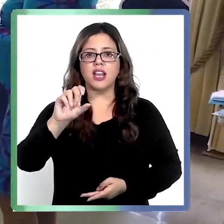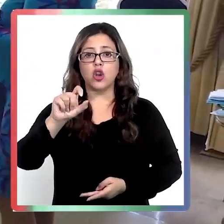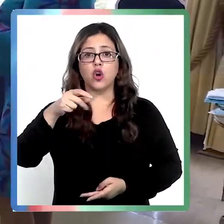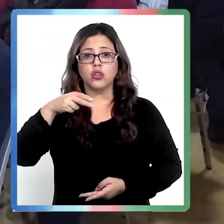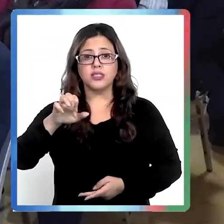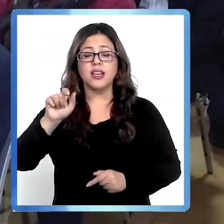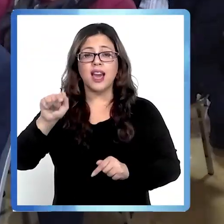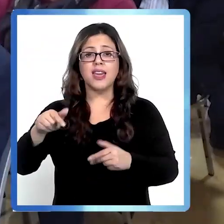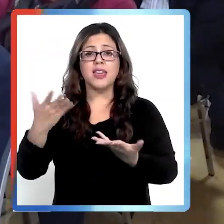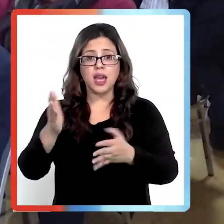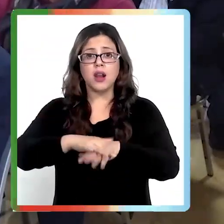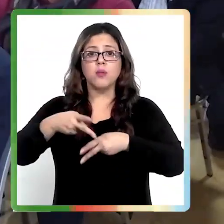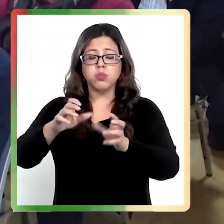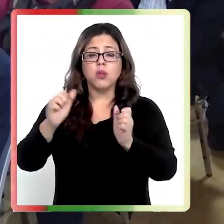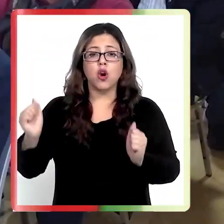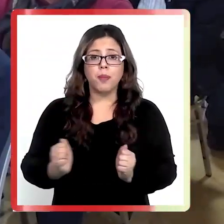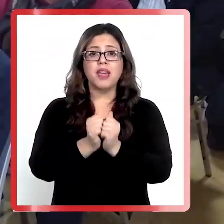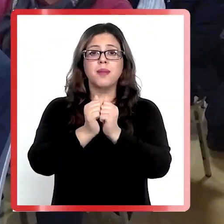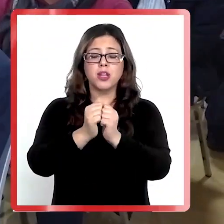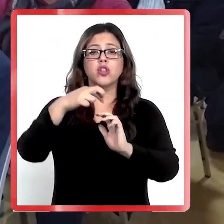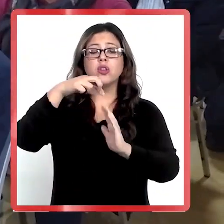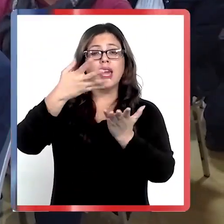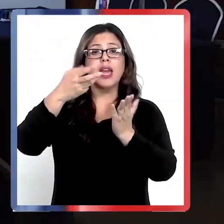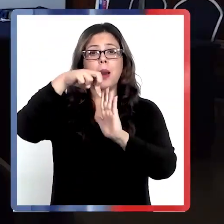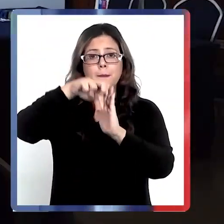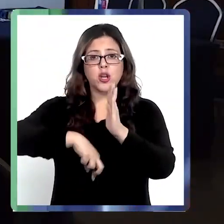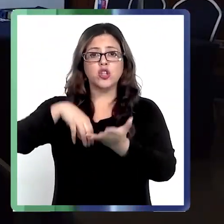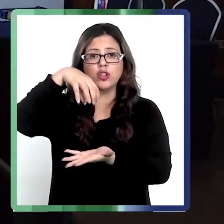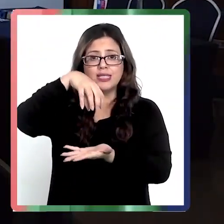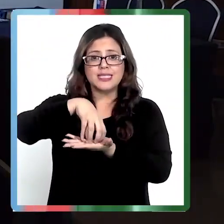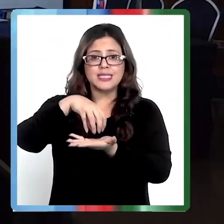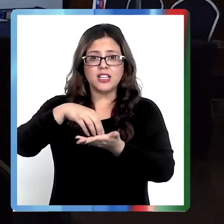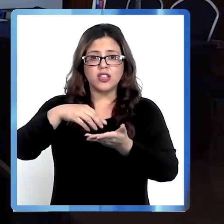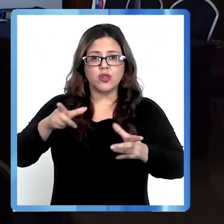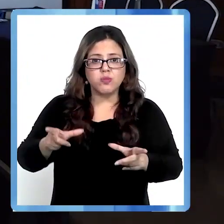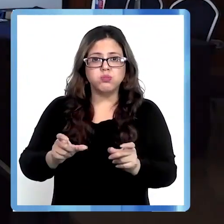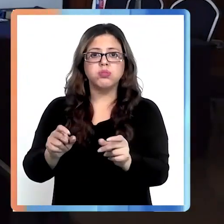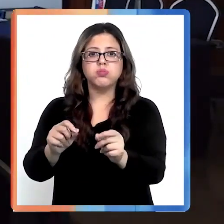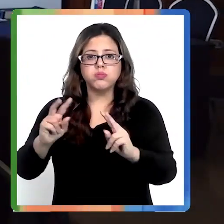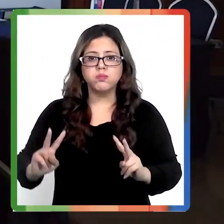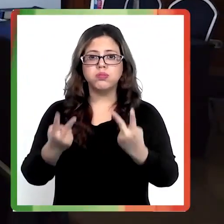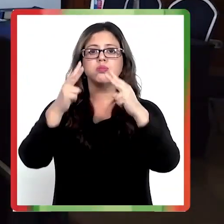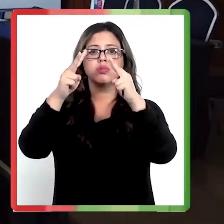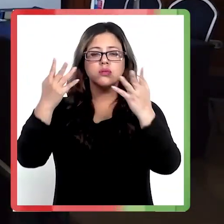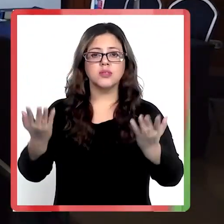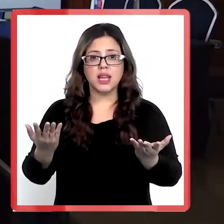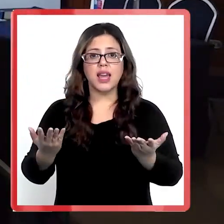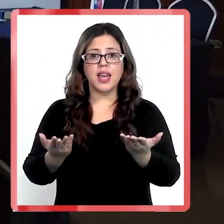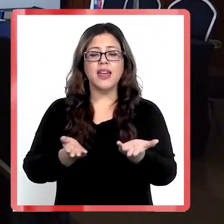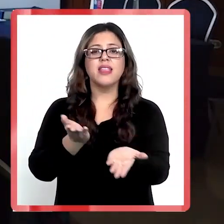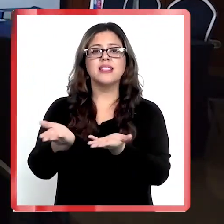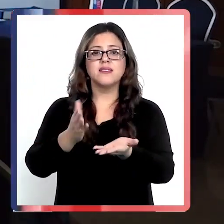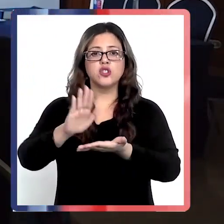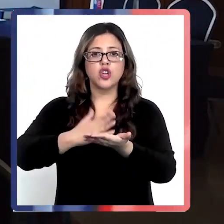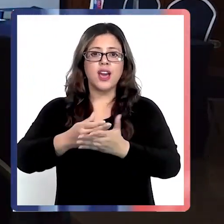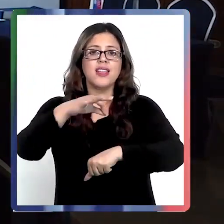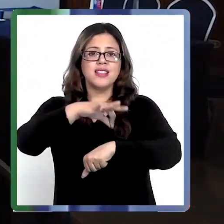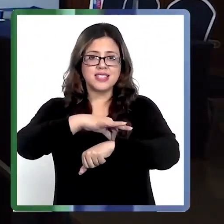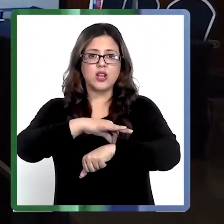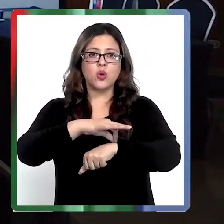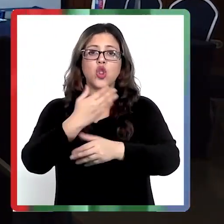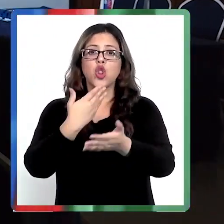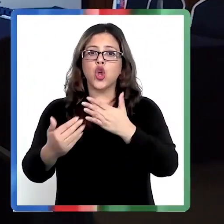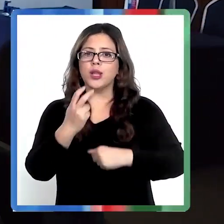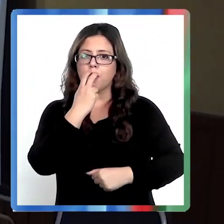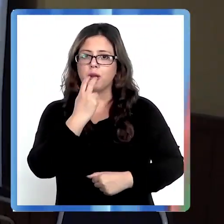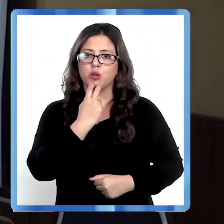el acompañamiento en el desarrollo del proyecto del Centro Oncológico Regional que se construirá por parte del Servicio de Salud de Reloncaví